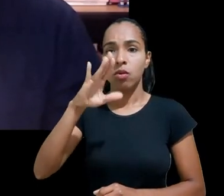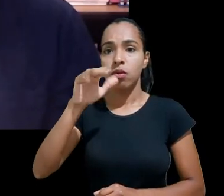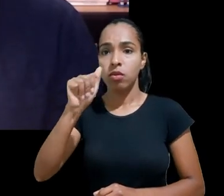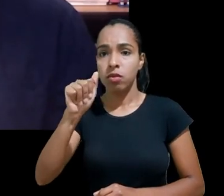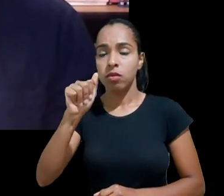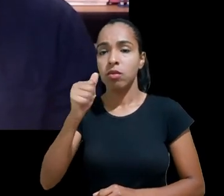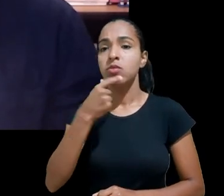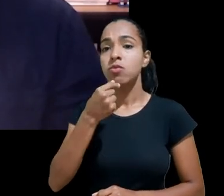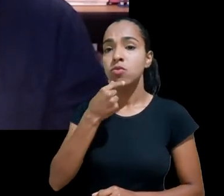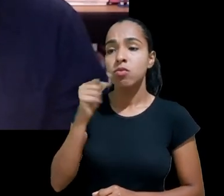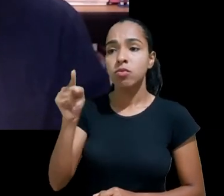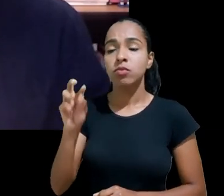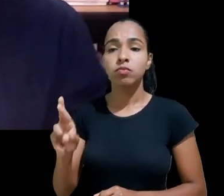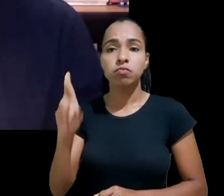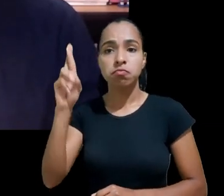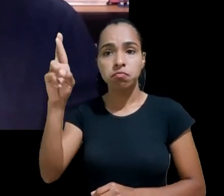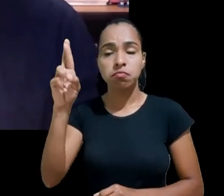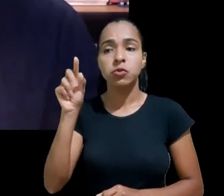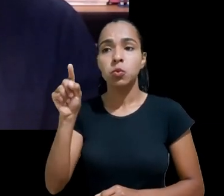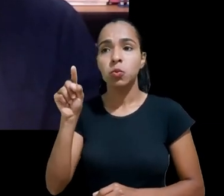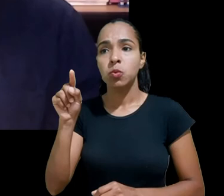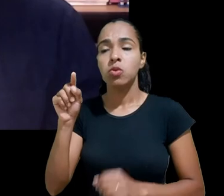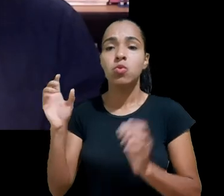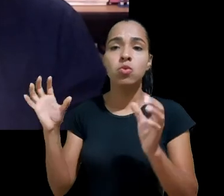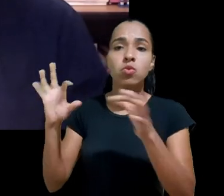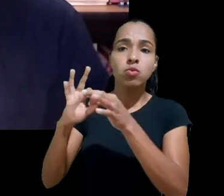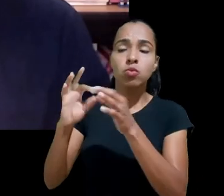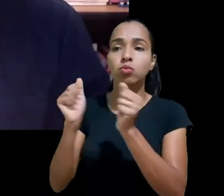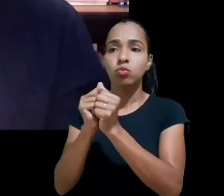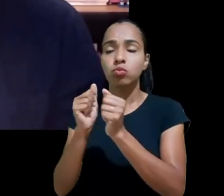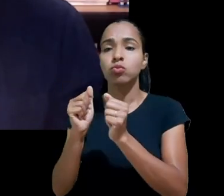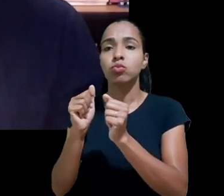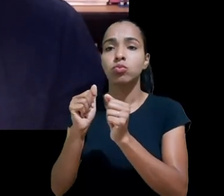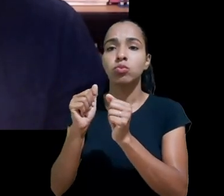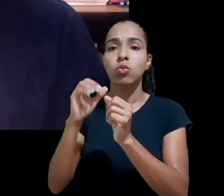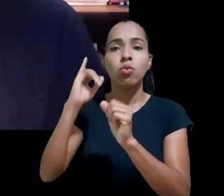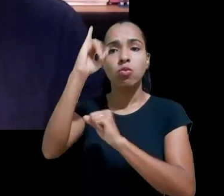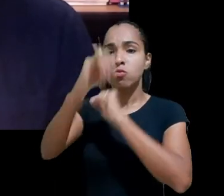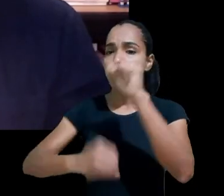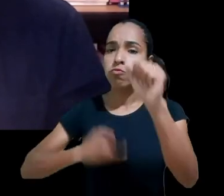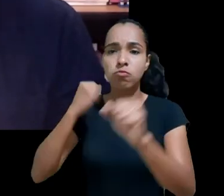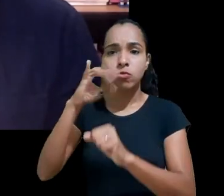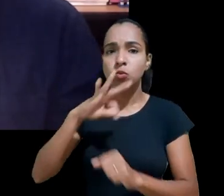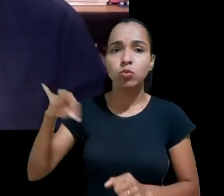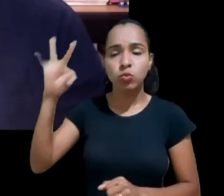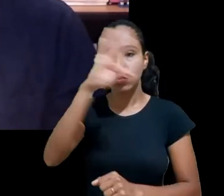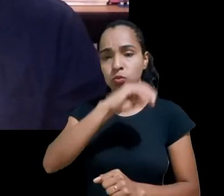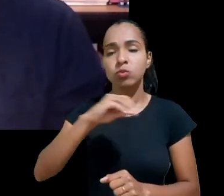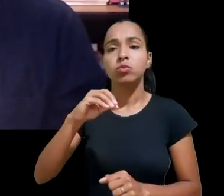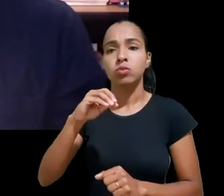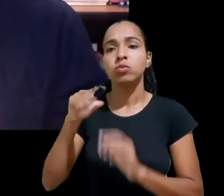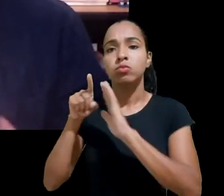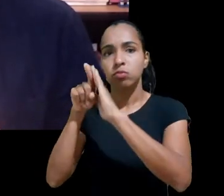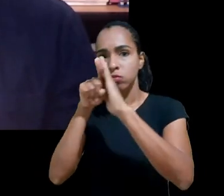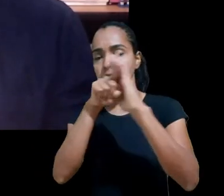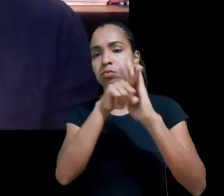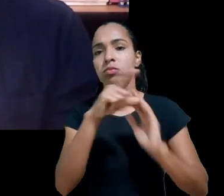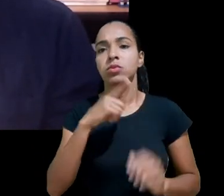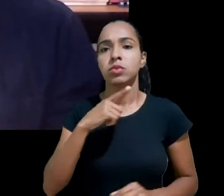y expertos regionales e internacionales y que incluye en su principio si no me equivoco es el principio 10